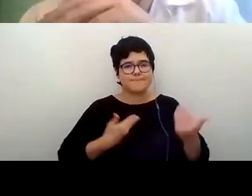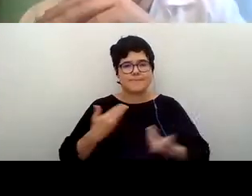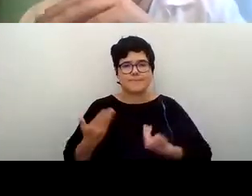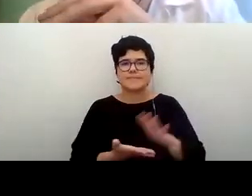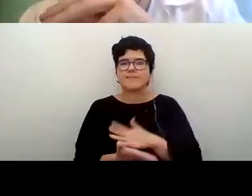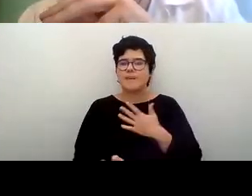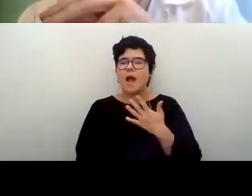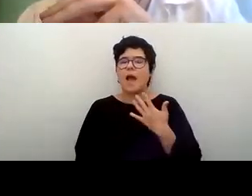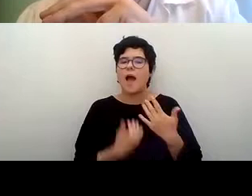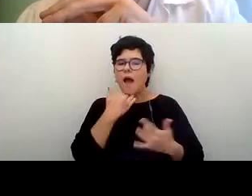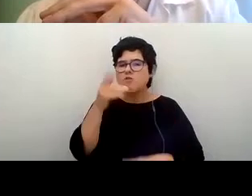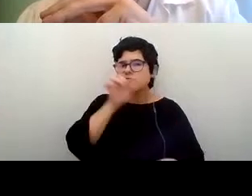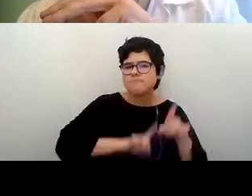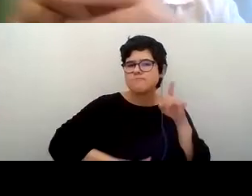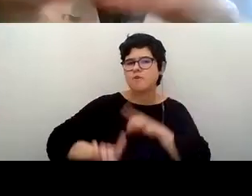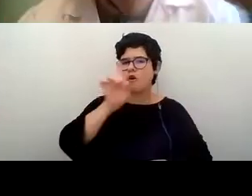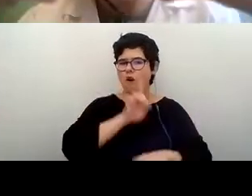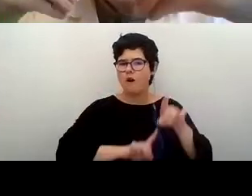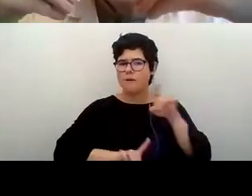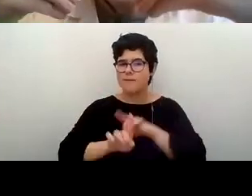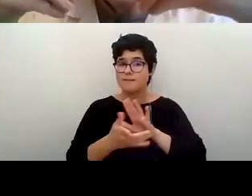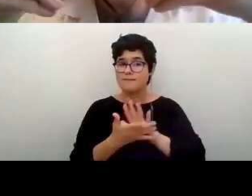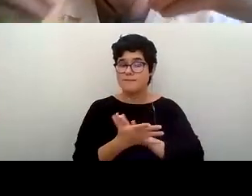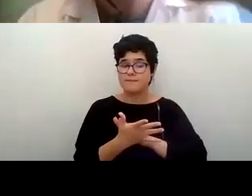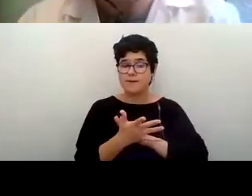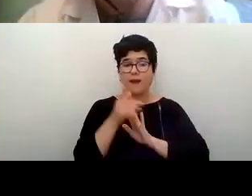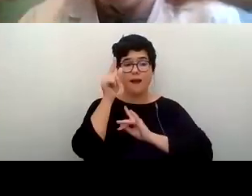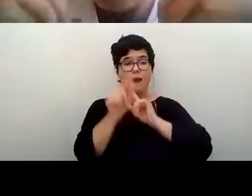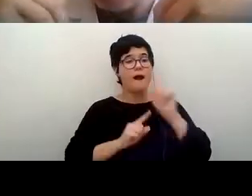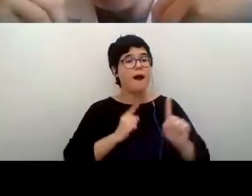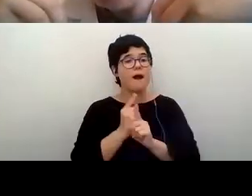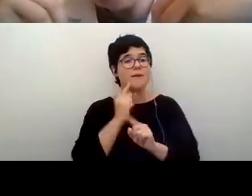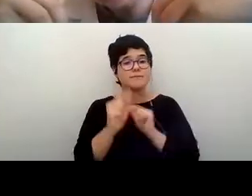es la razón, que hace que nuestros anticuerpos detecten que